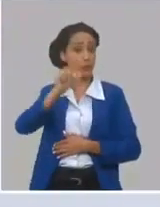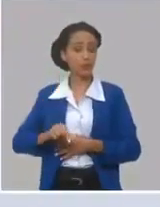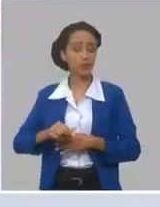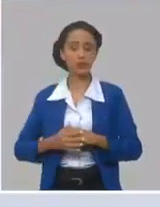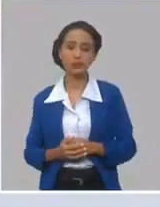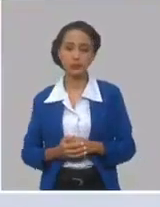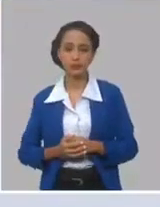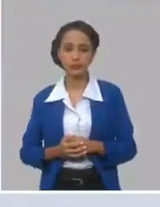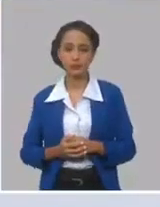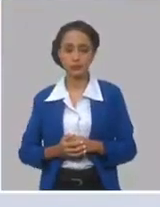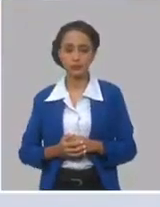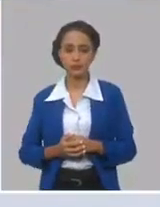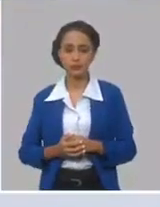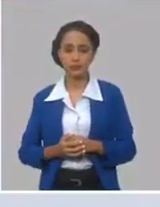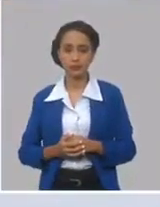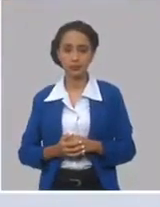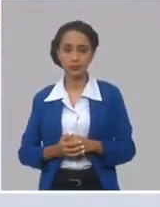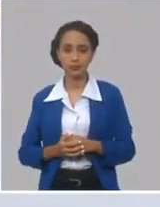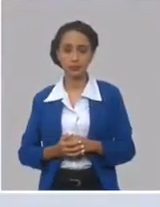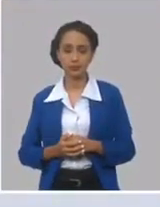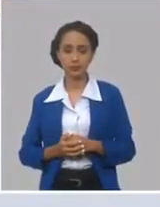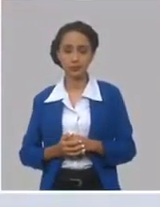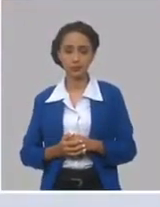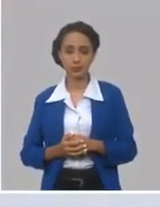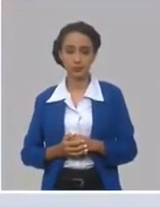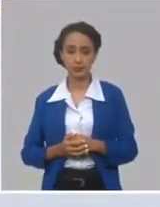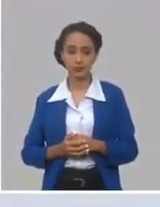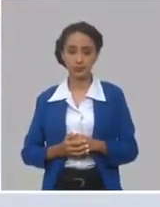la afecta. Pero bueno, está